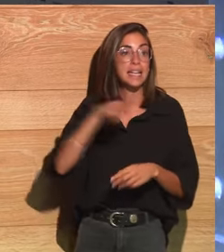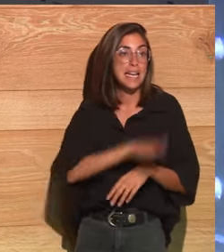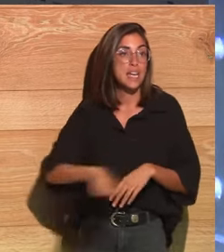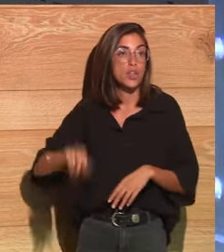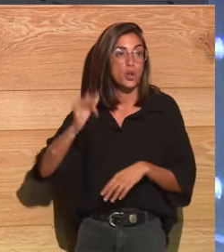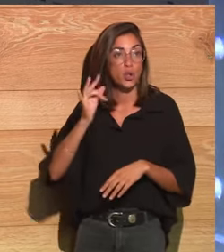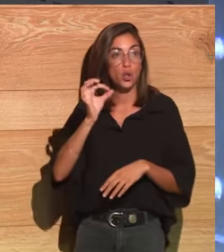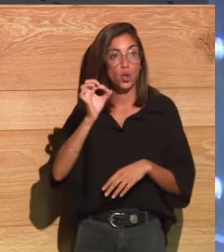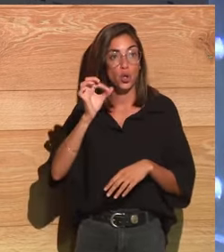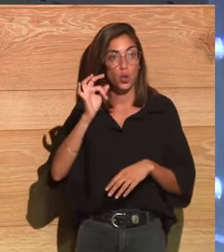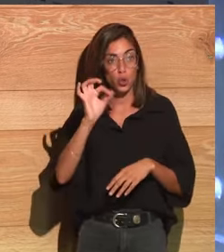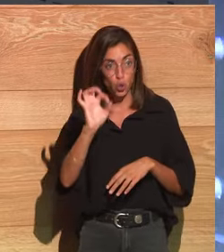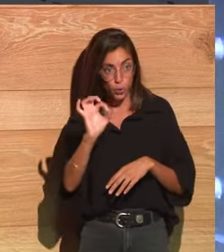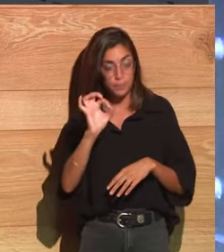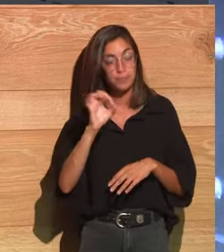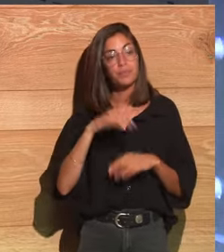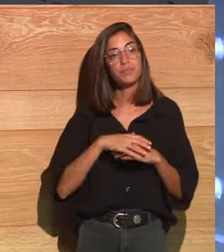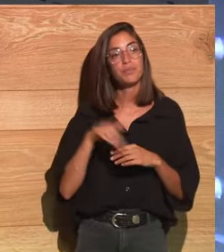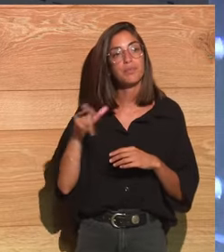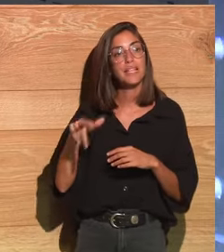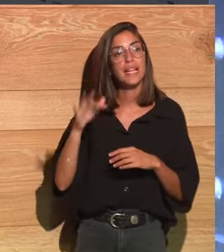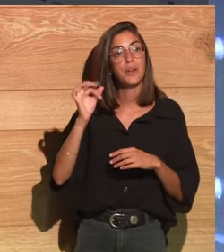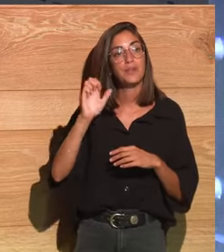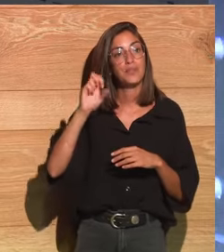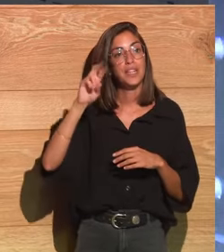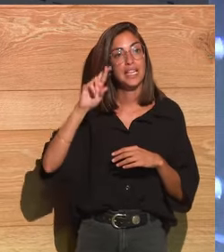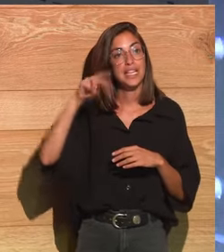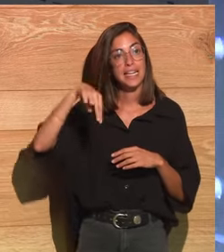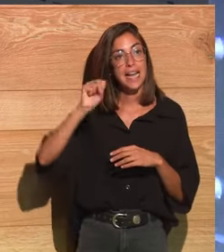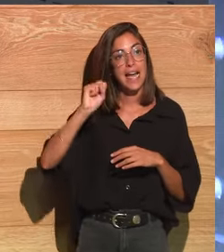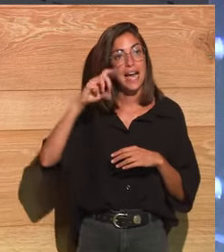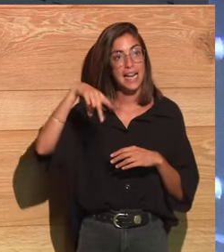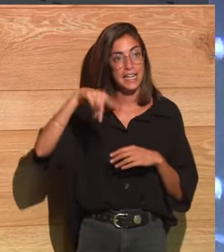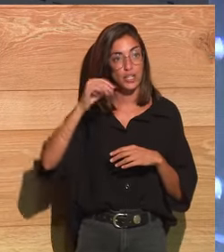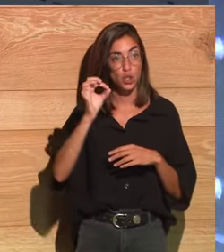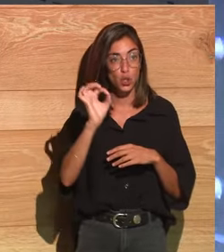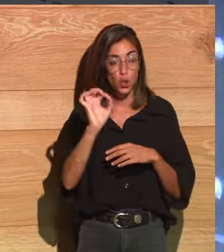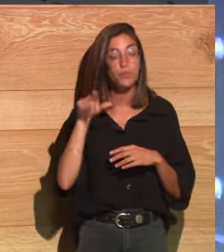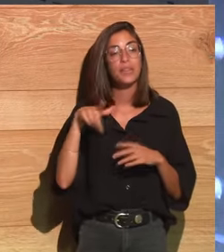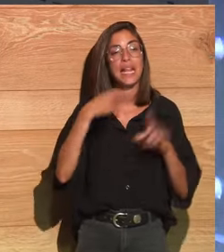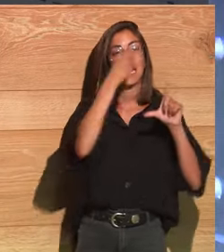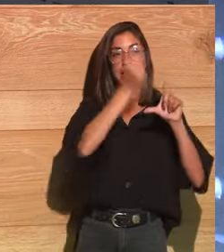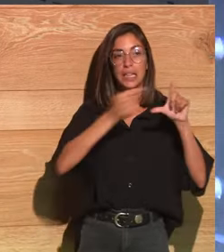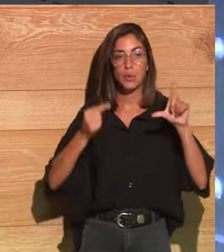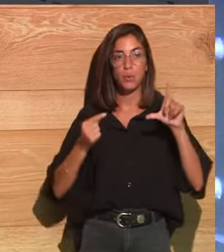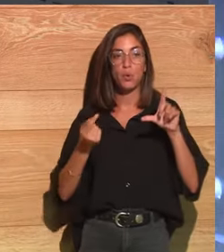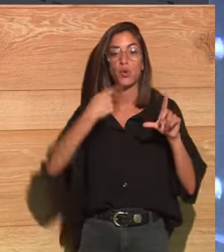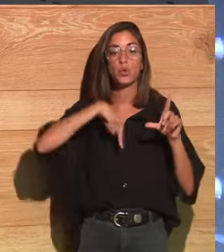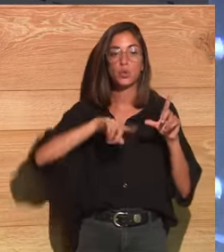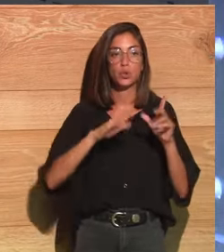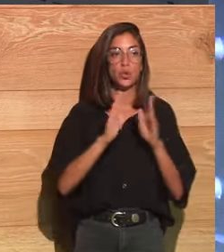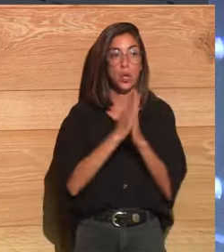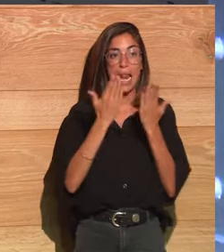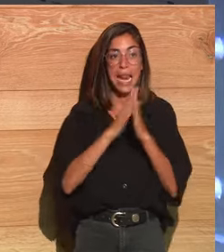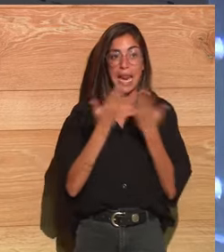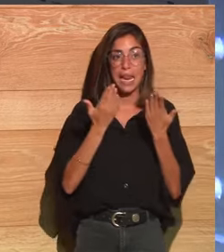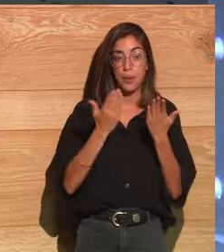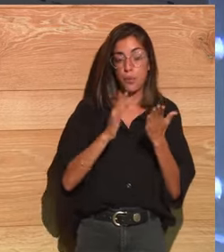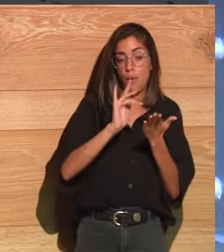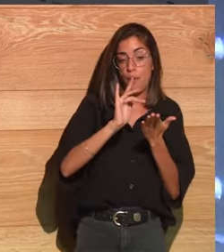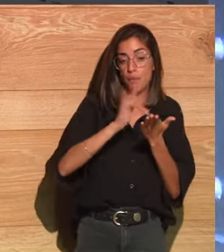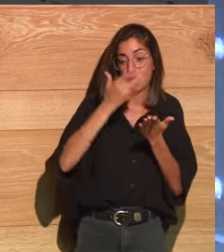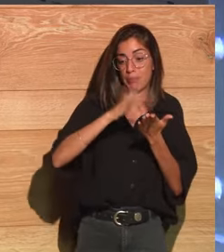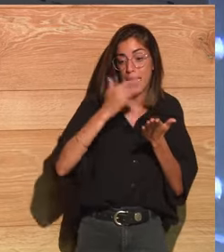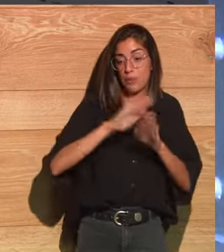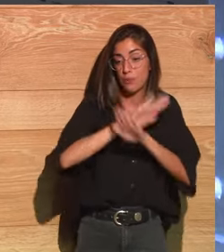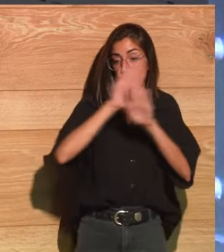el artista Fernando Fueyo tan bien ilustró en un magnífico dibujo que hemos incluido en las páginas finales del libro y que podréis